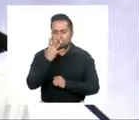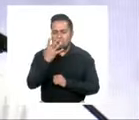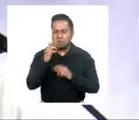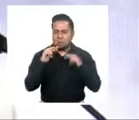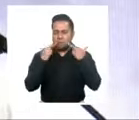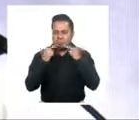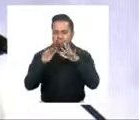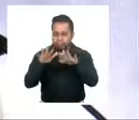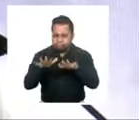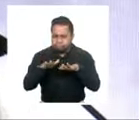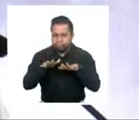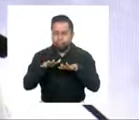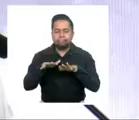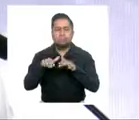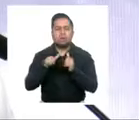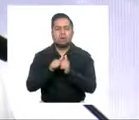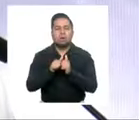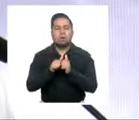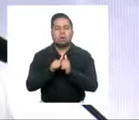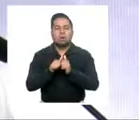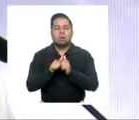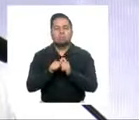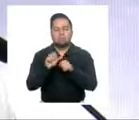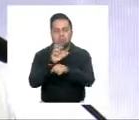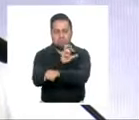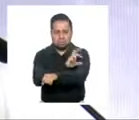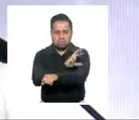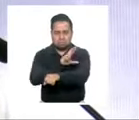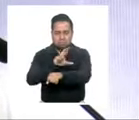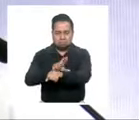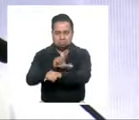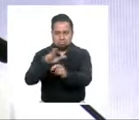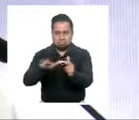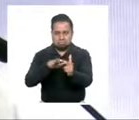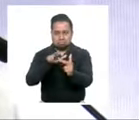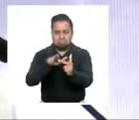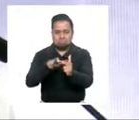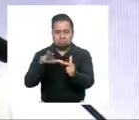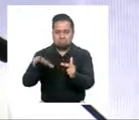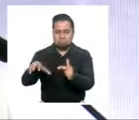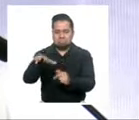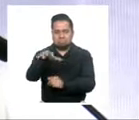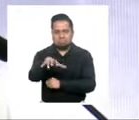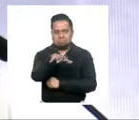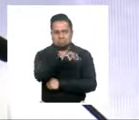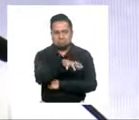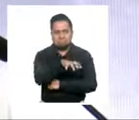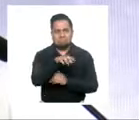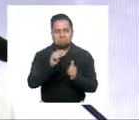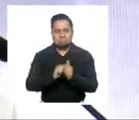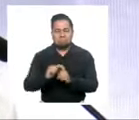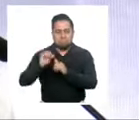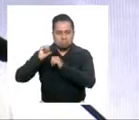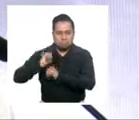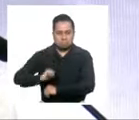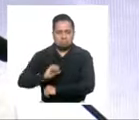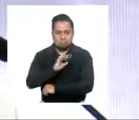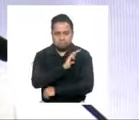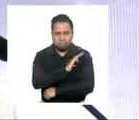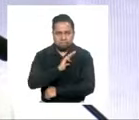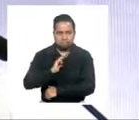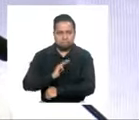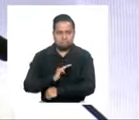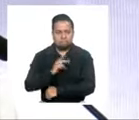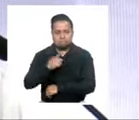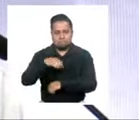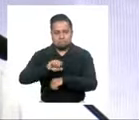4 reuniones con las coordinaciones regionales que con autoridades municipales, y